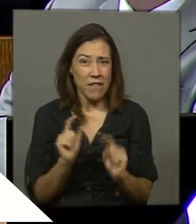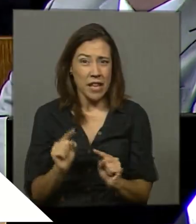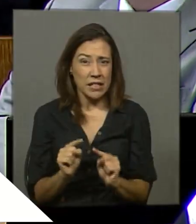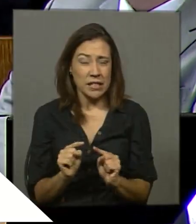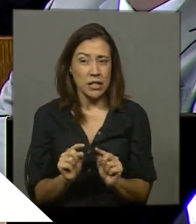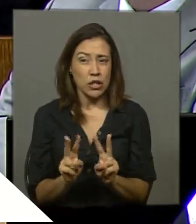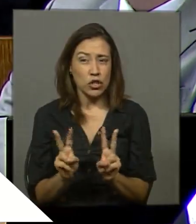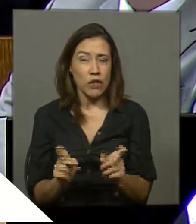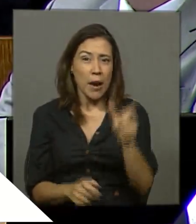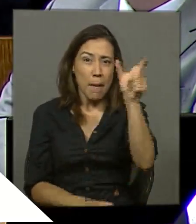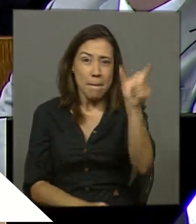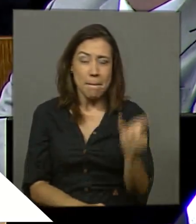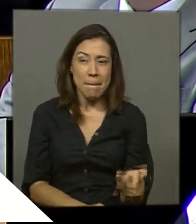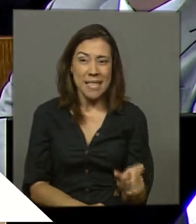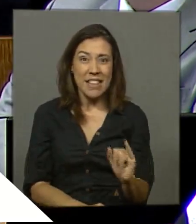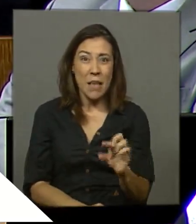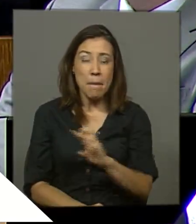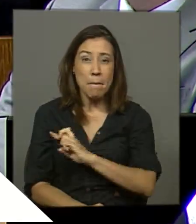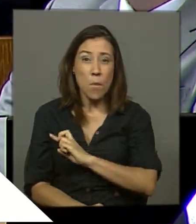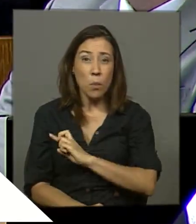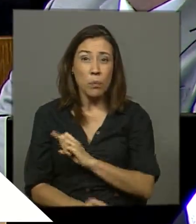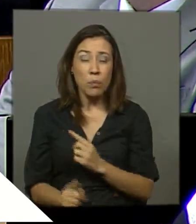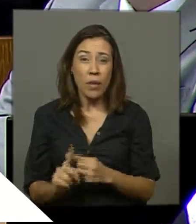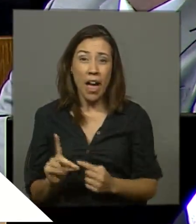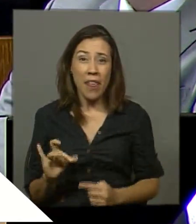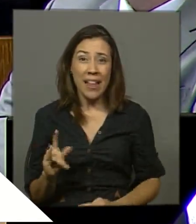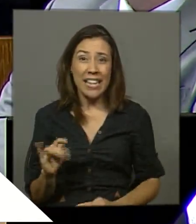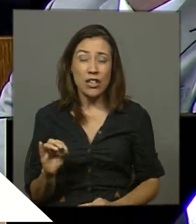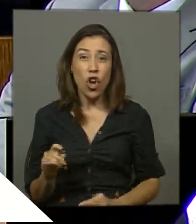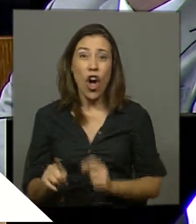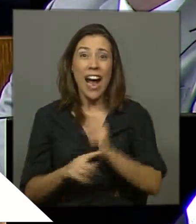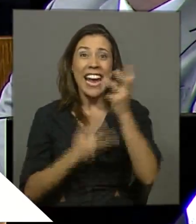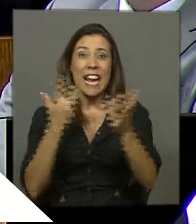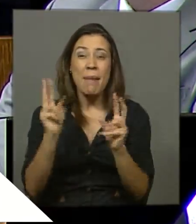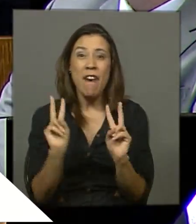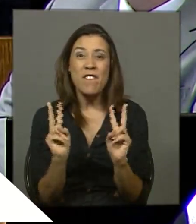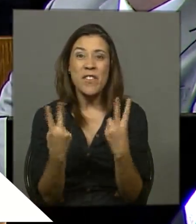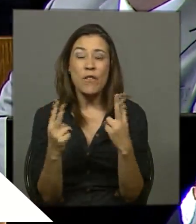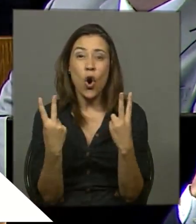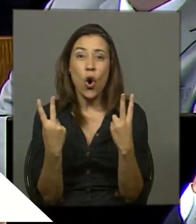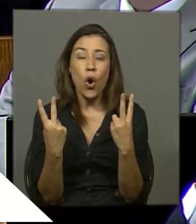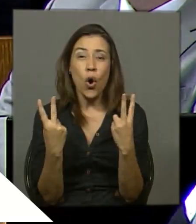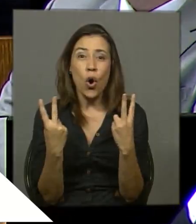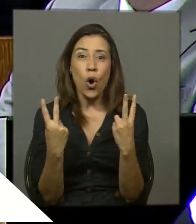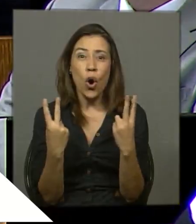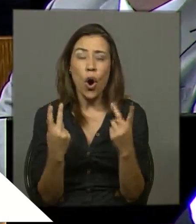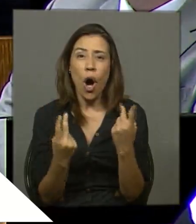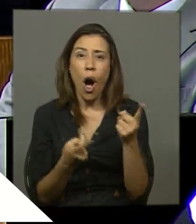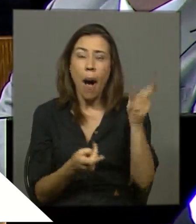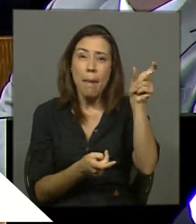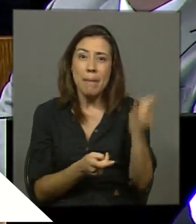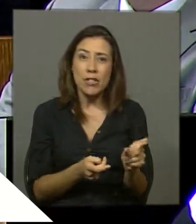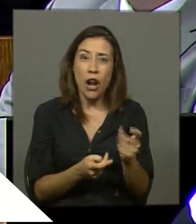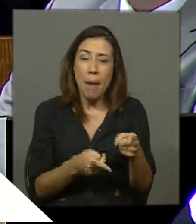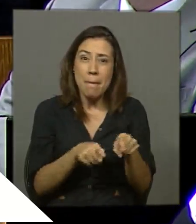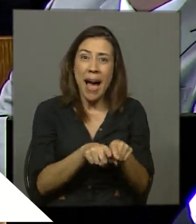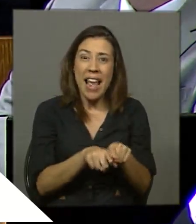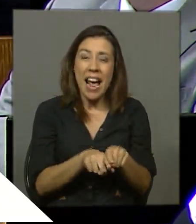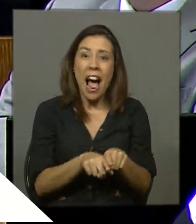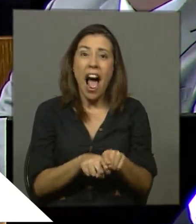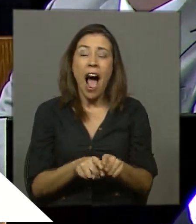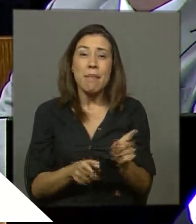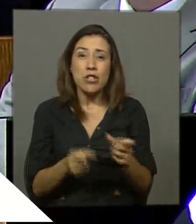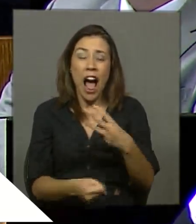respecto de una persona imputada por un delito de quemar vivo a una pareja de adulto mayor como es el matrimonio